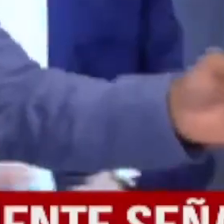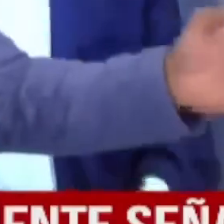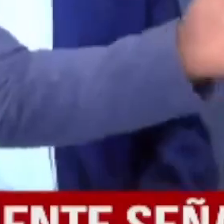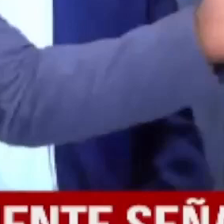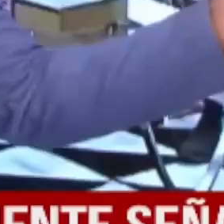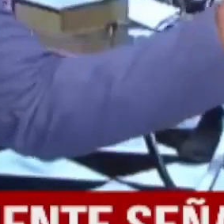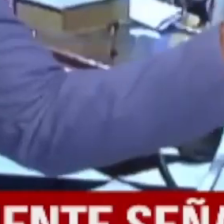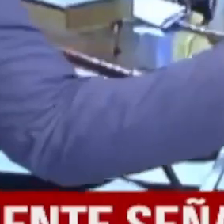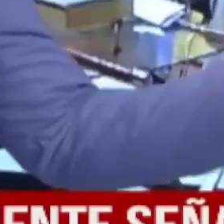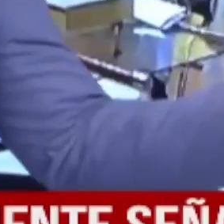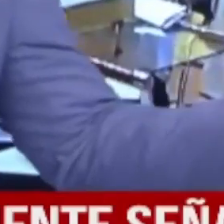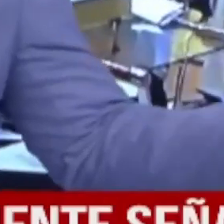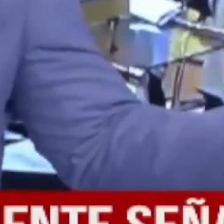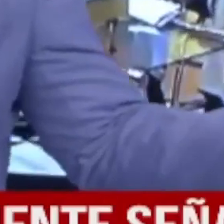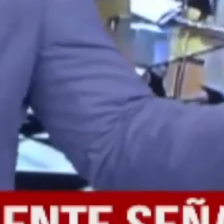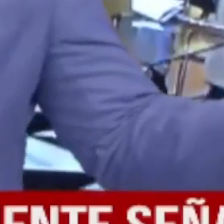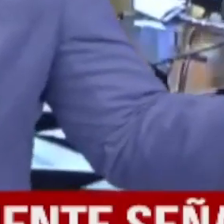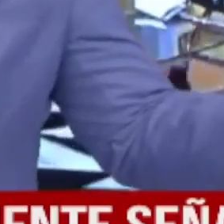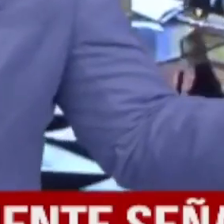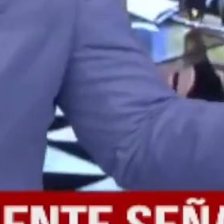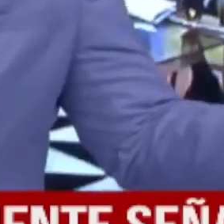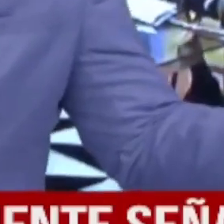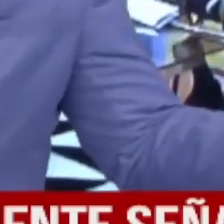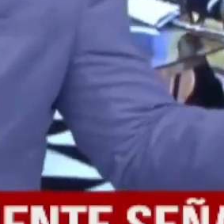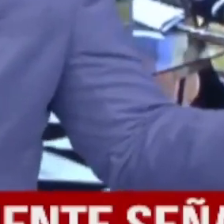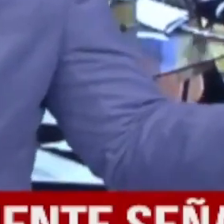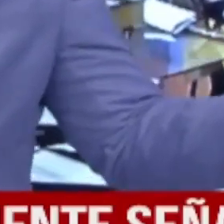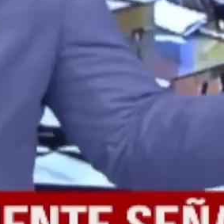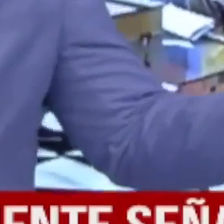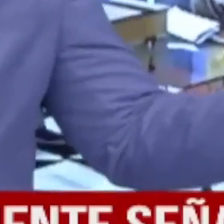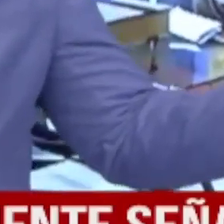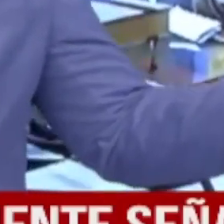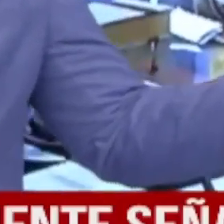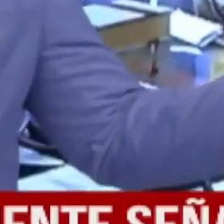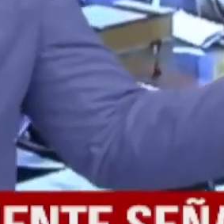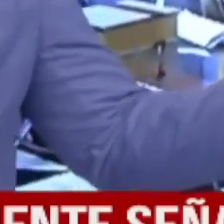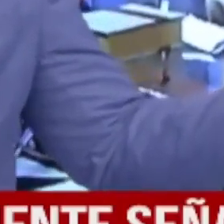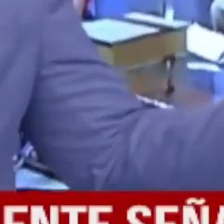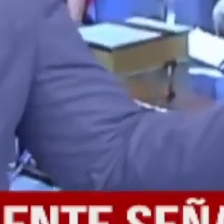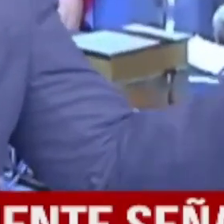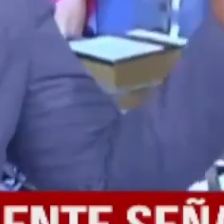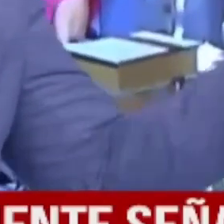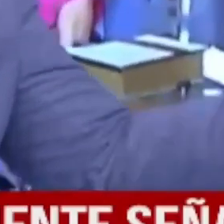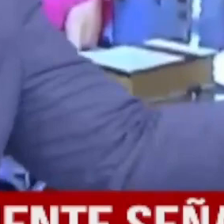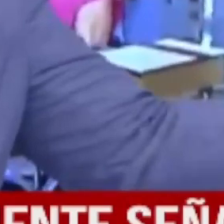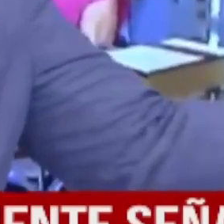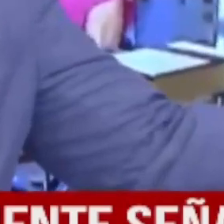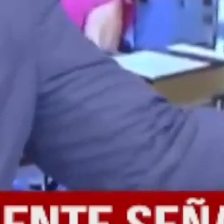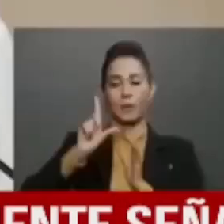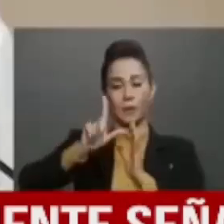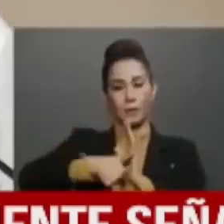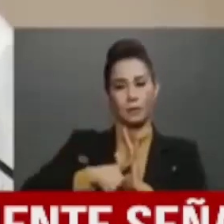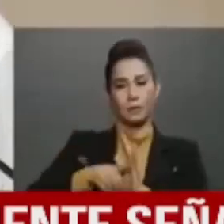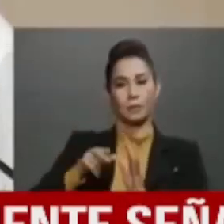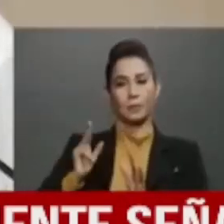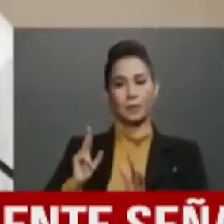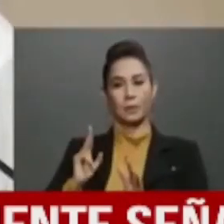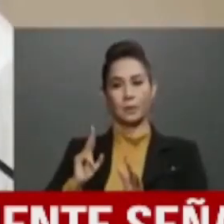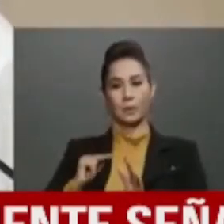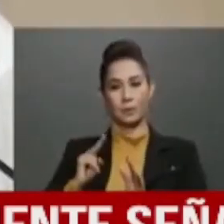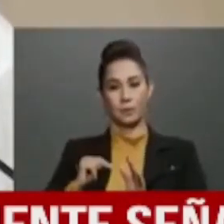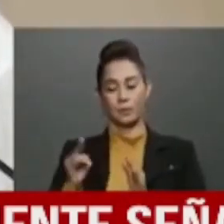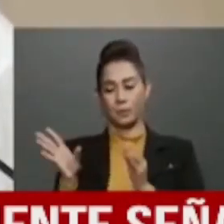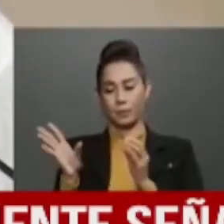señor. Escuchemos brevemente lo que las agradables palabras del periodista que hicieron alusión en este comentario.